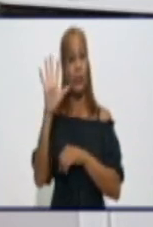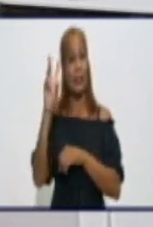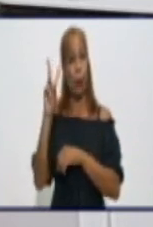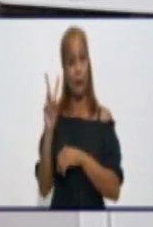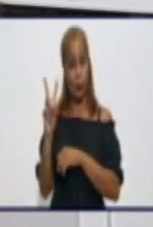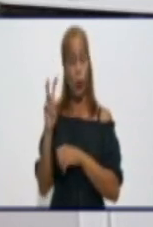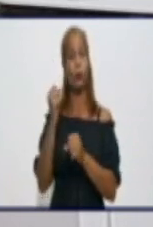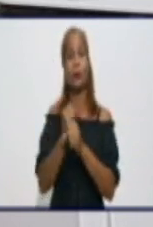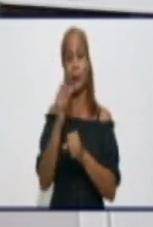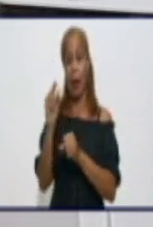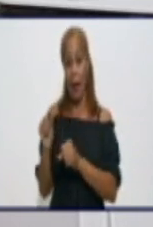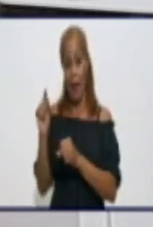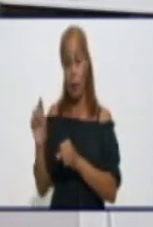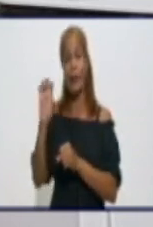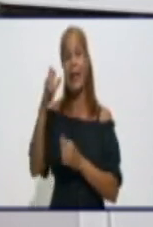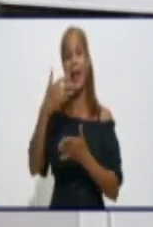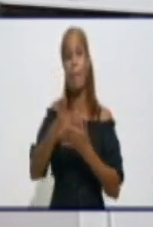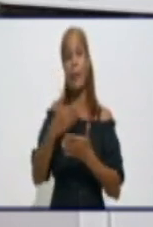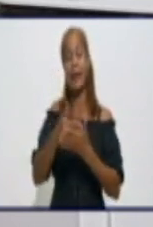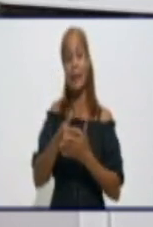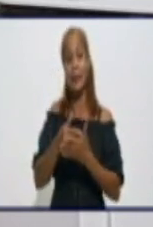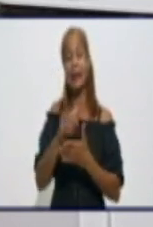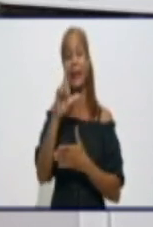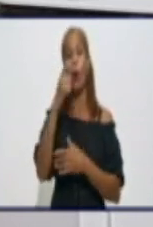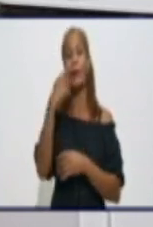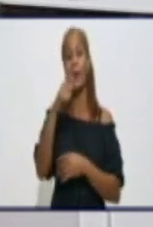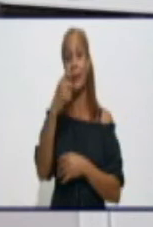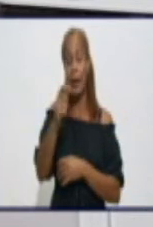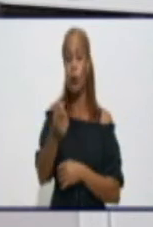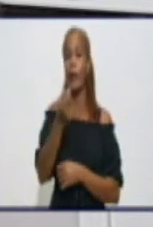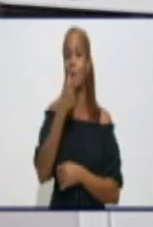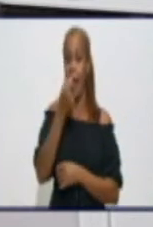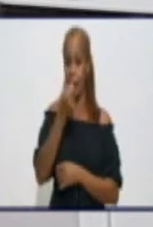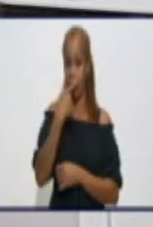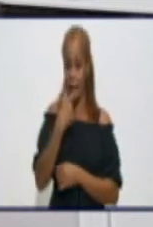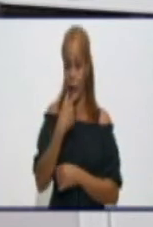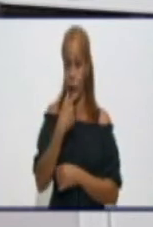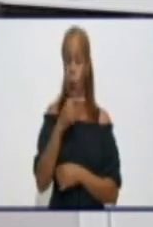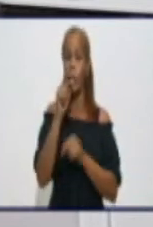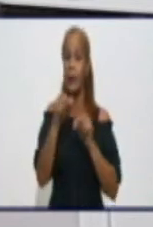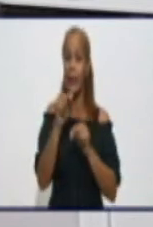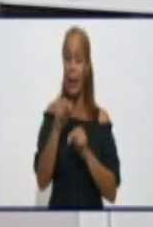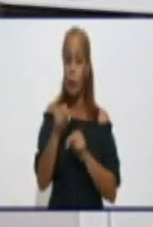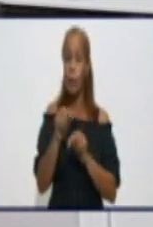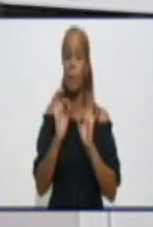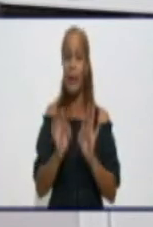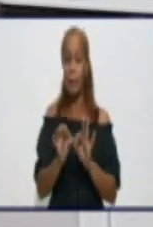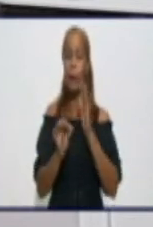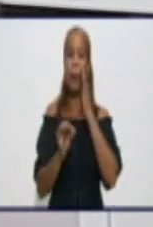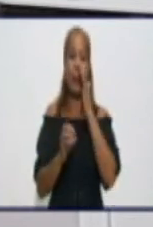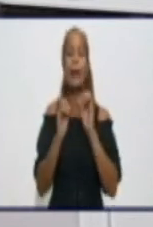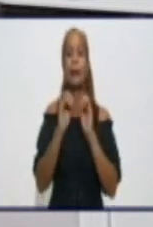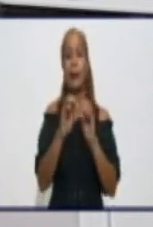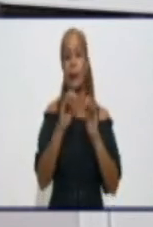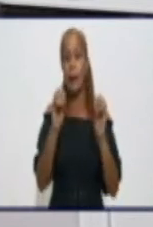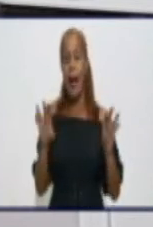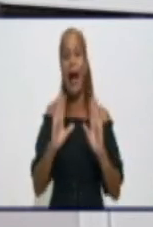trabajadores de Encomet. Son los mismos que se encargan de la distribución del medicamento a la